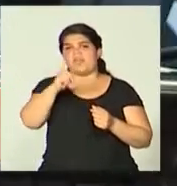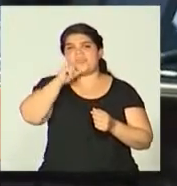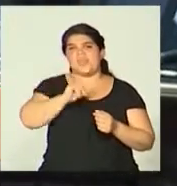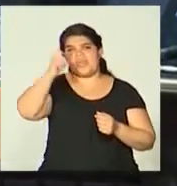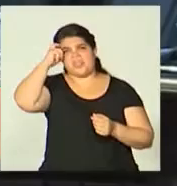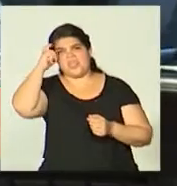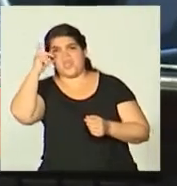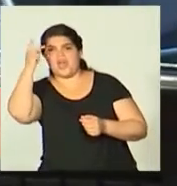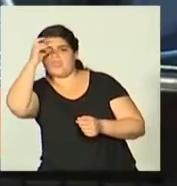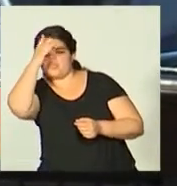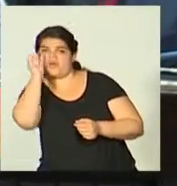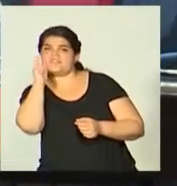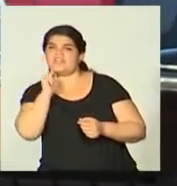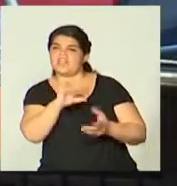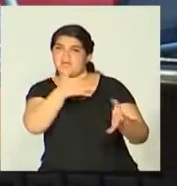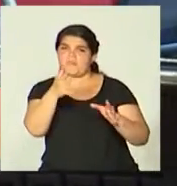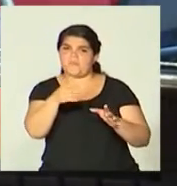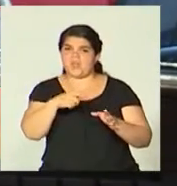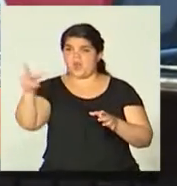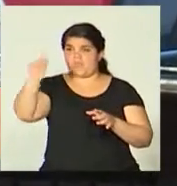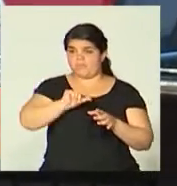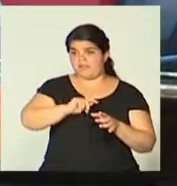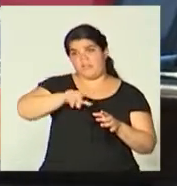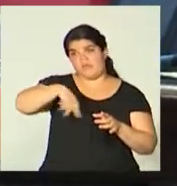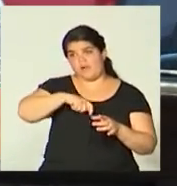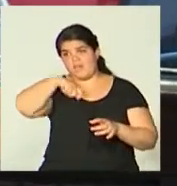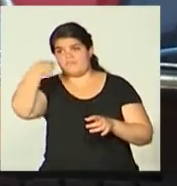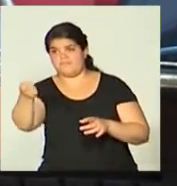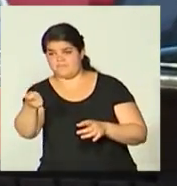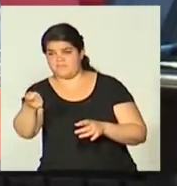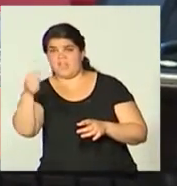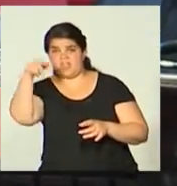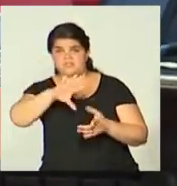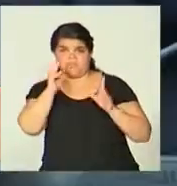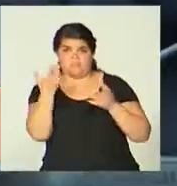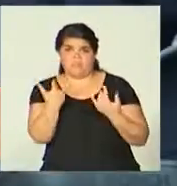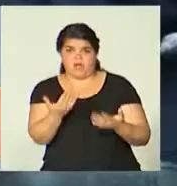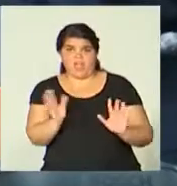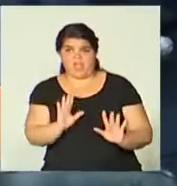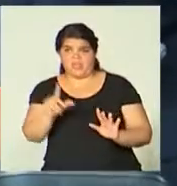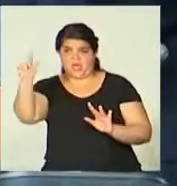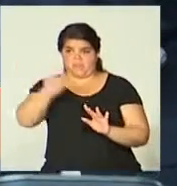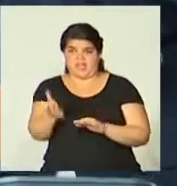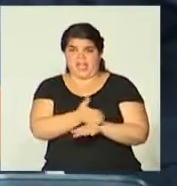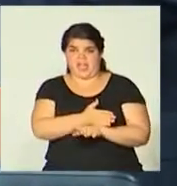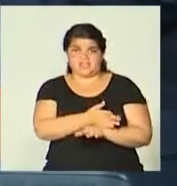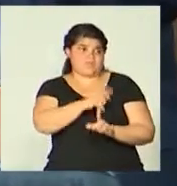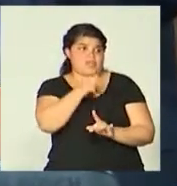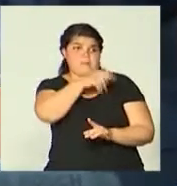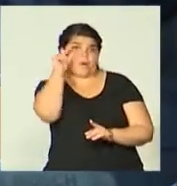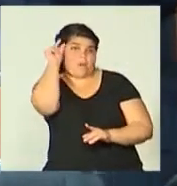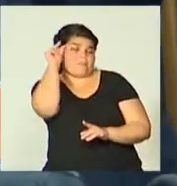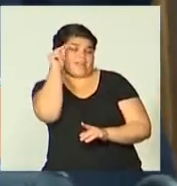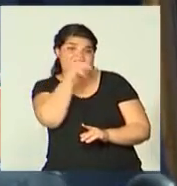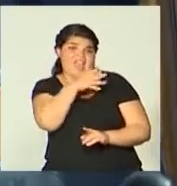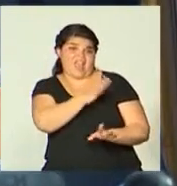días, con lo cual no es una herramienta. Se puede usar, como lo ha usado en estos meses Francisco Pérez,